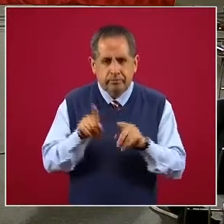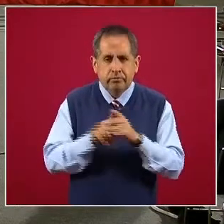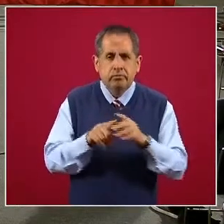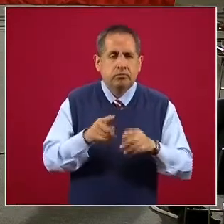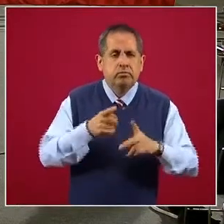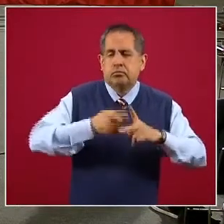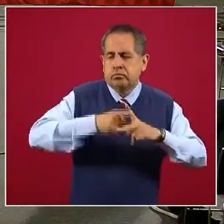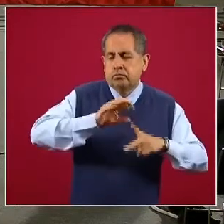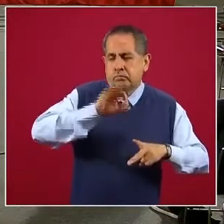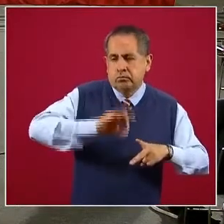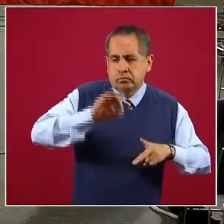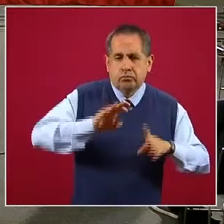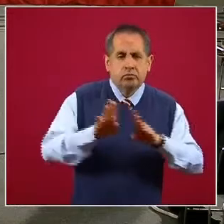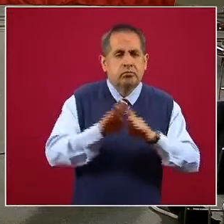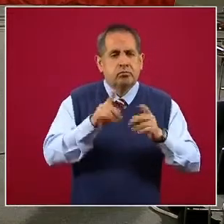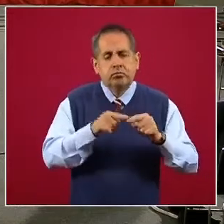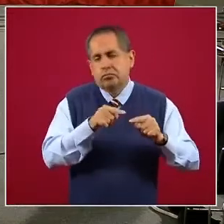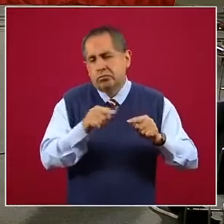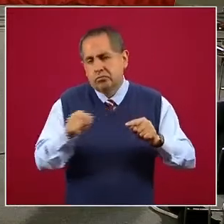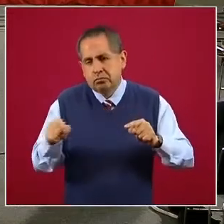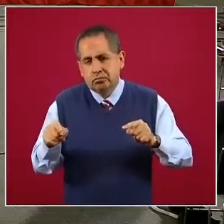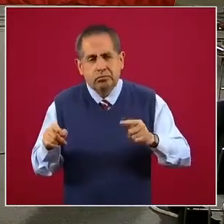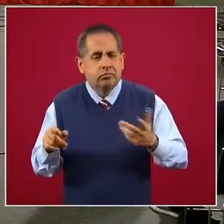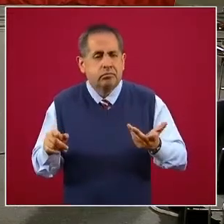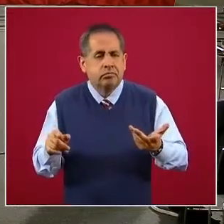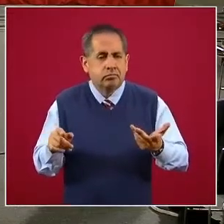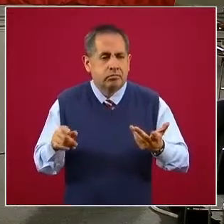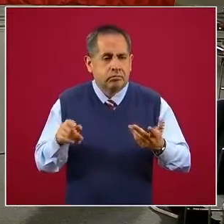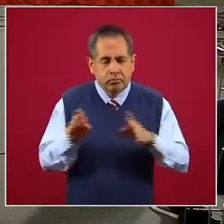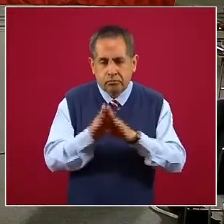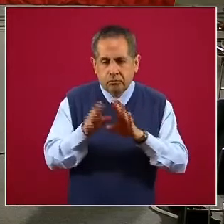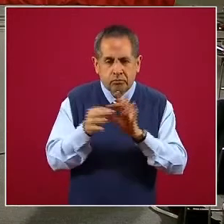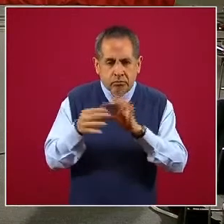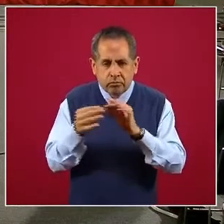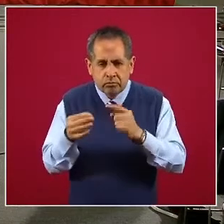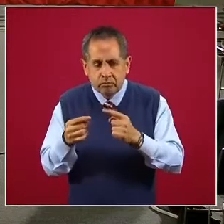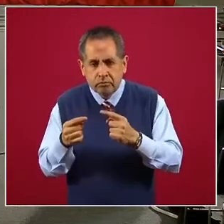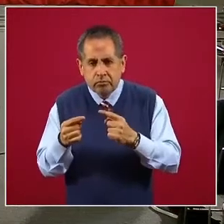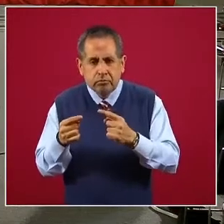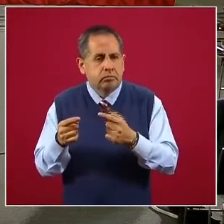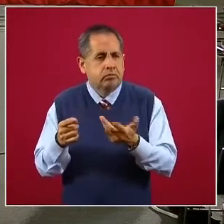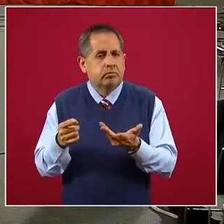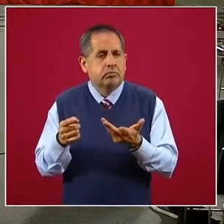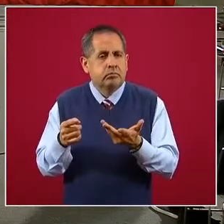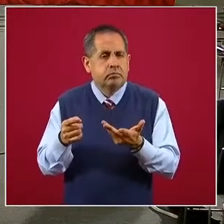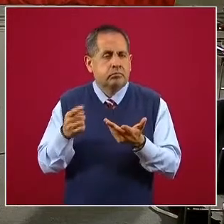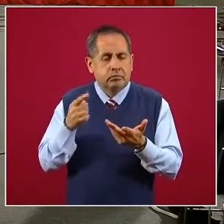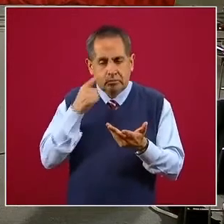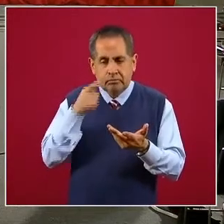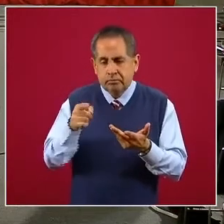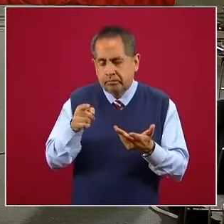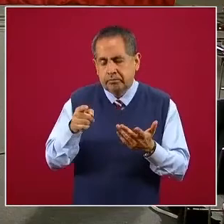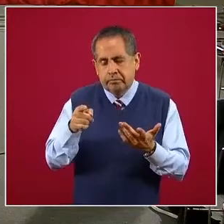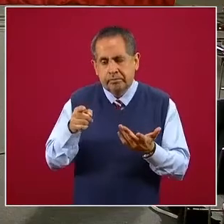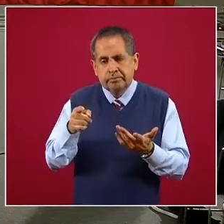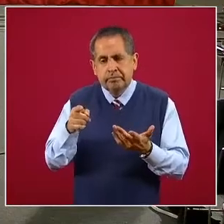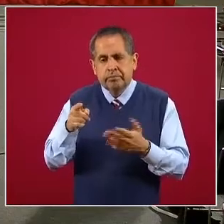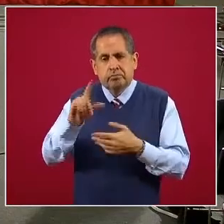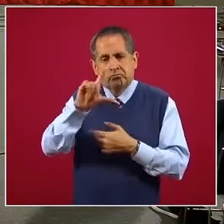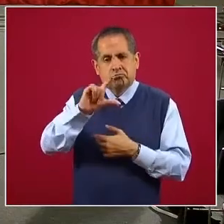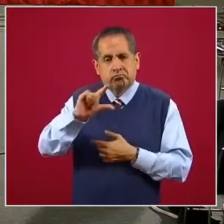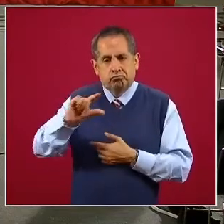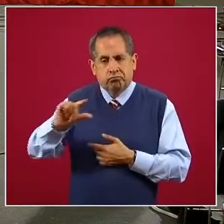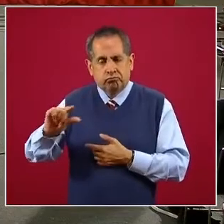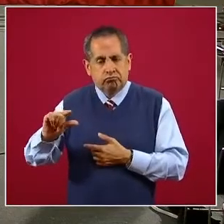cambio porcentual y aquí también podemos ver cómo esa tendencia exponencial es hacia la baja y cómo